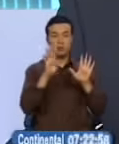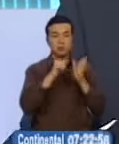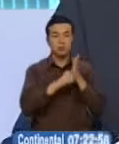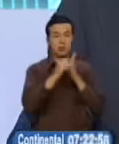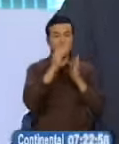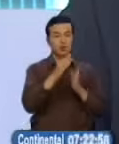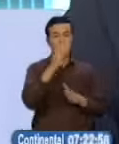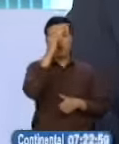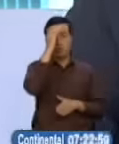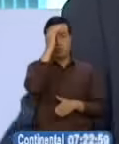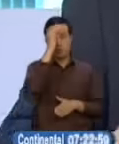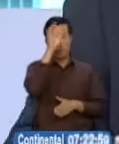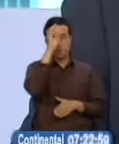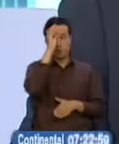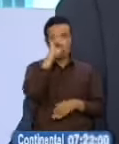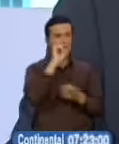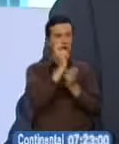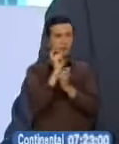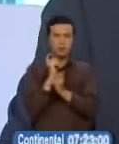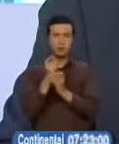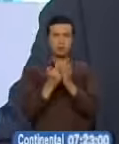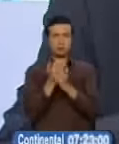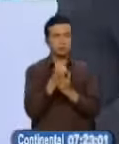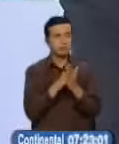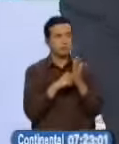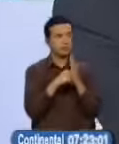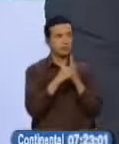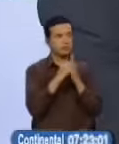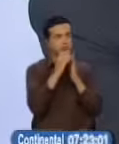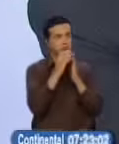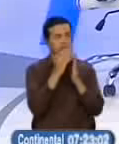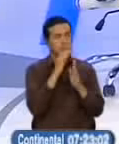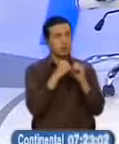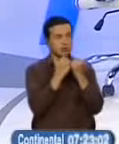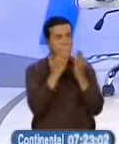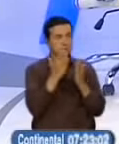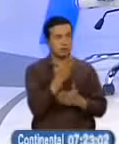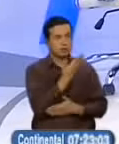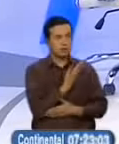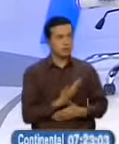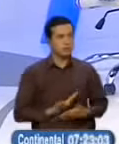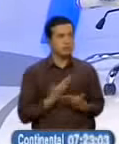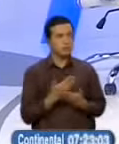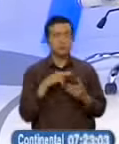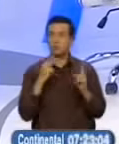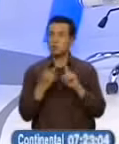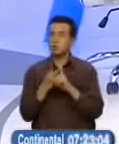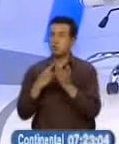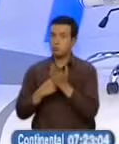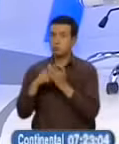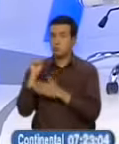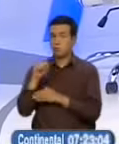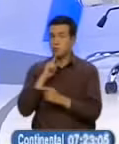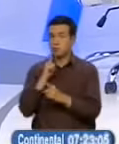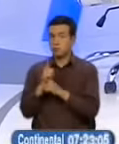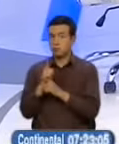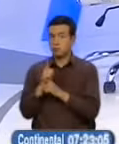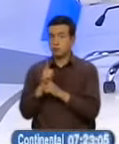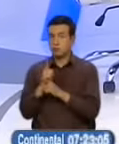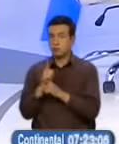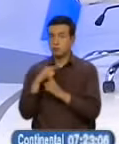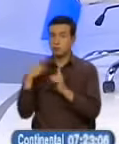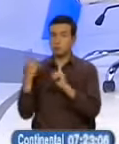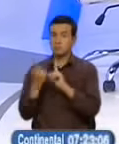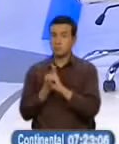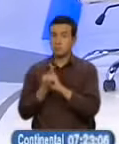Cultura. Señora Presidenta de la Asamblea Nacional, doña Gabriela Rivadeneira, muchas gracias. Bueno, segundo debate. ¿Hay chance de un segundo debate para recién